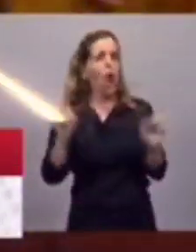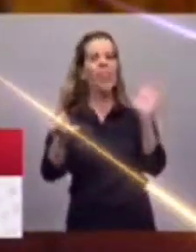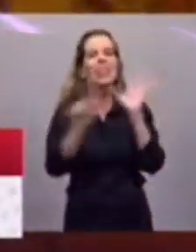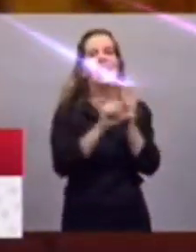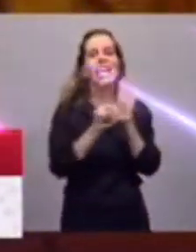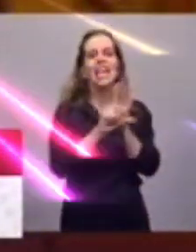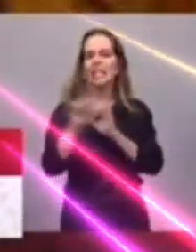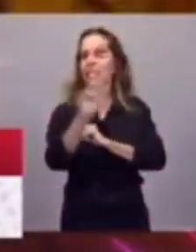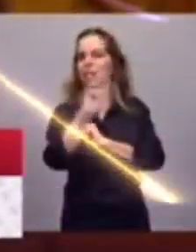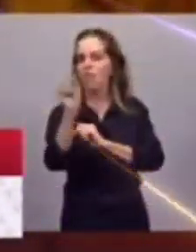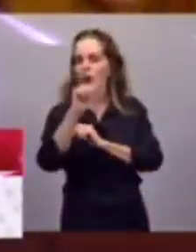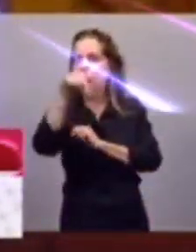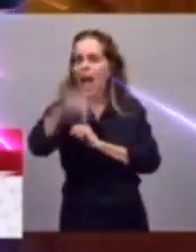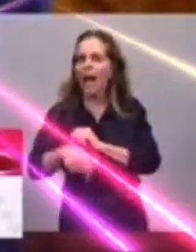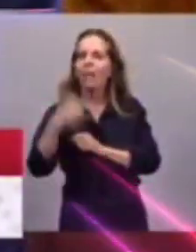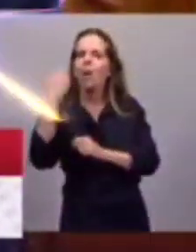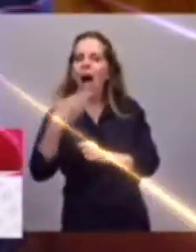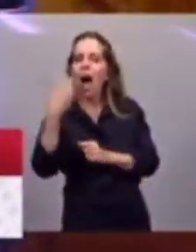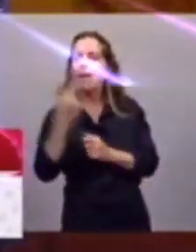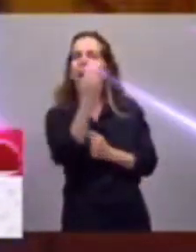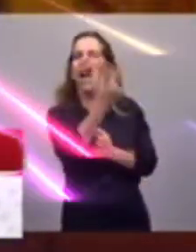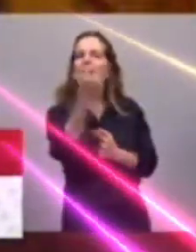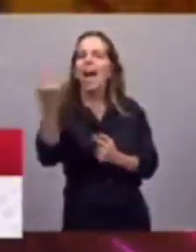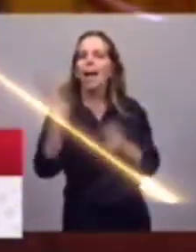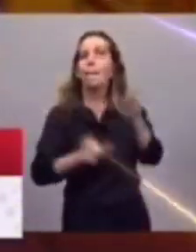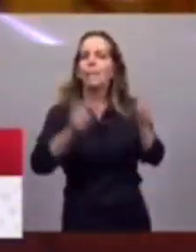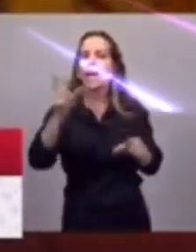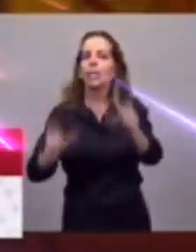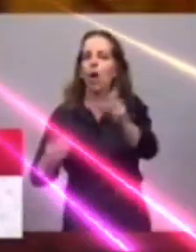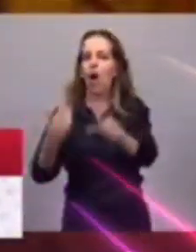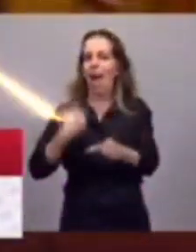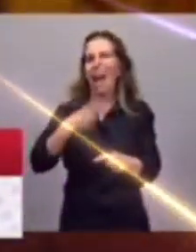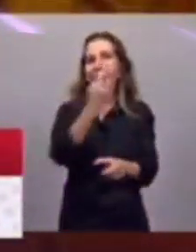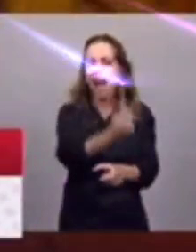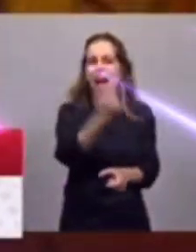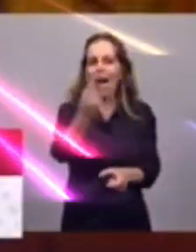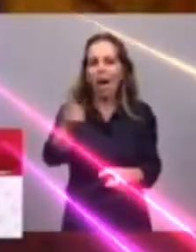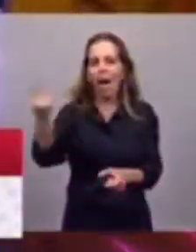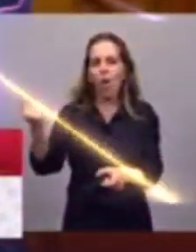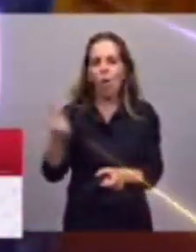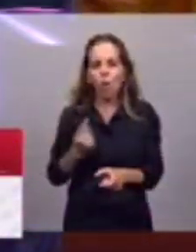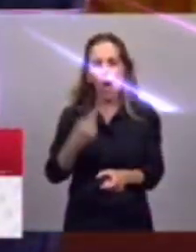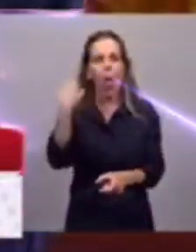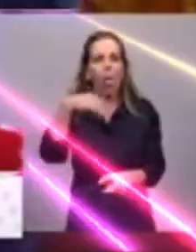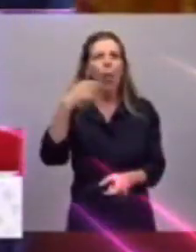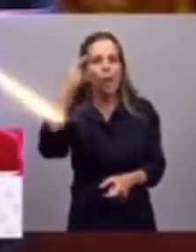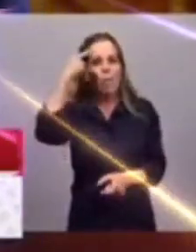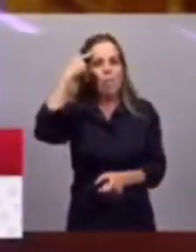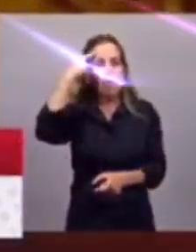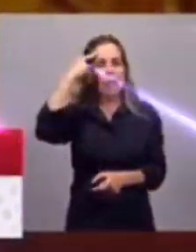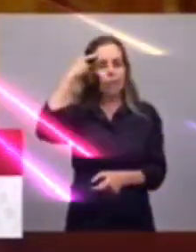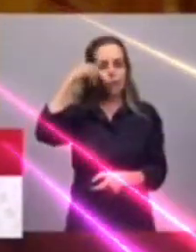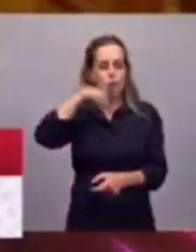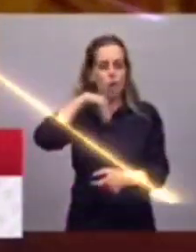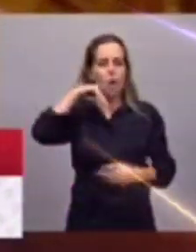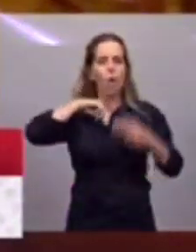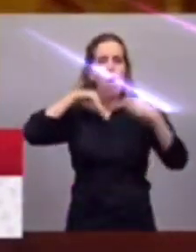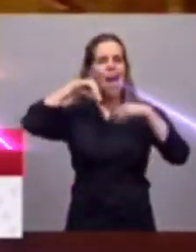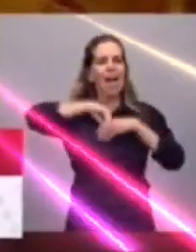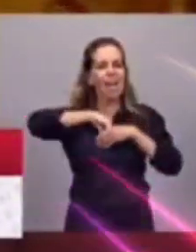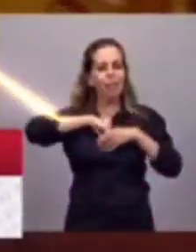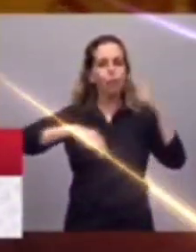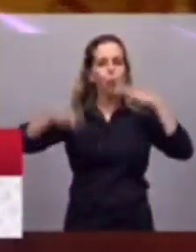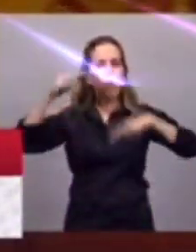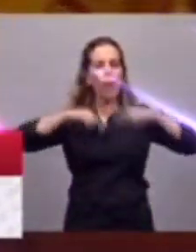leyes. Estoy hablando de cada argentino, cada individuo tiene que buscar dentro de su corazón, tenemos que